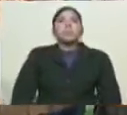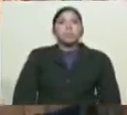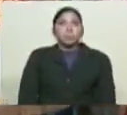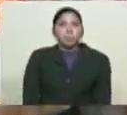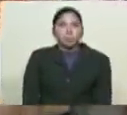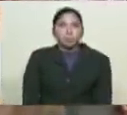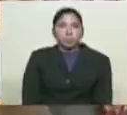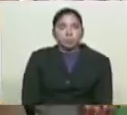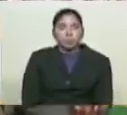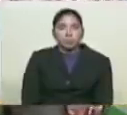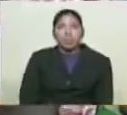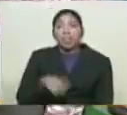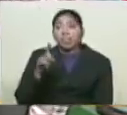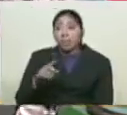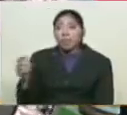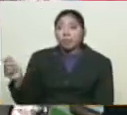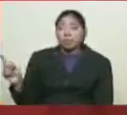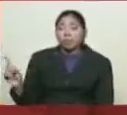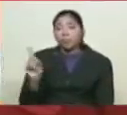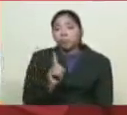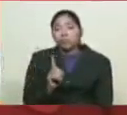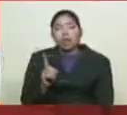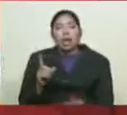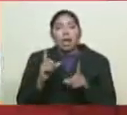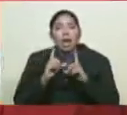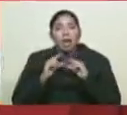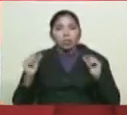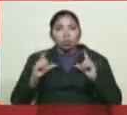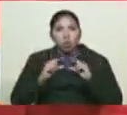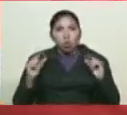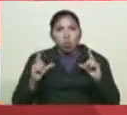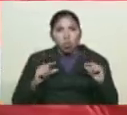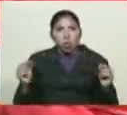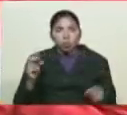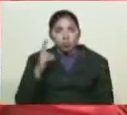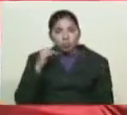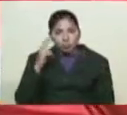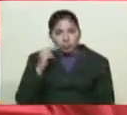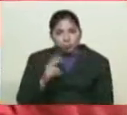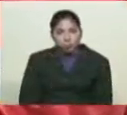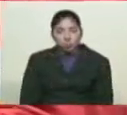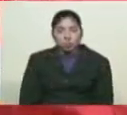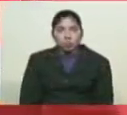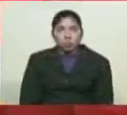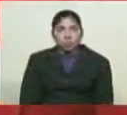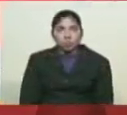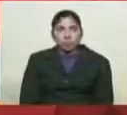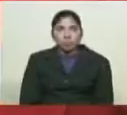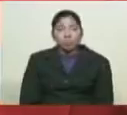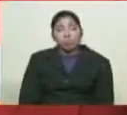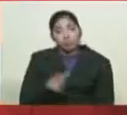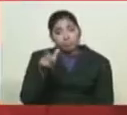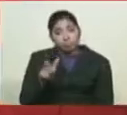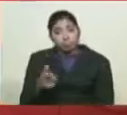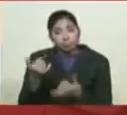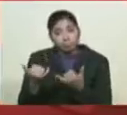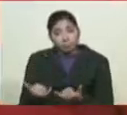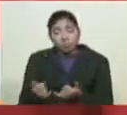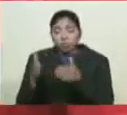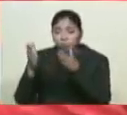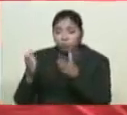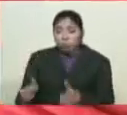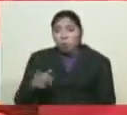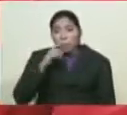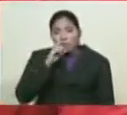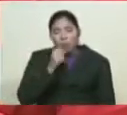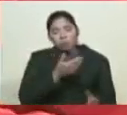Aristóbulo Istúriz. A esta hora, el jefe de Estado venezolano le da la cordial bienvenida al Palacio del Pueblo, a los integrantes del